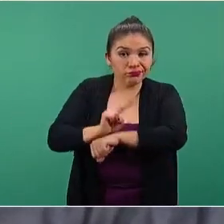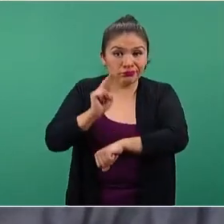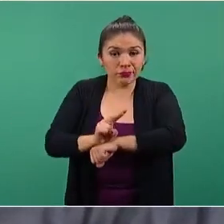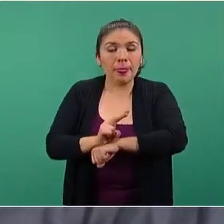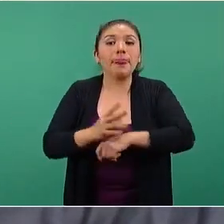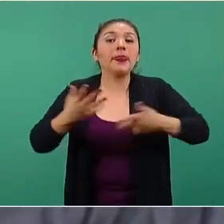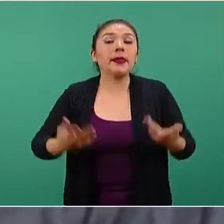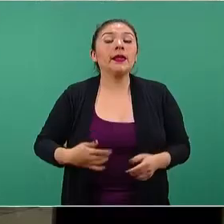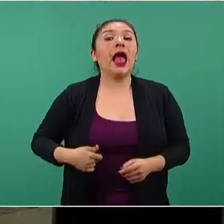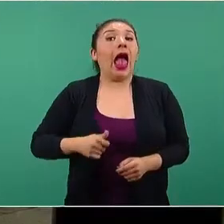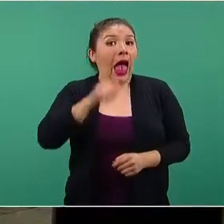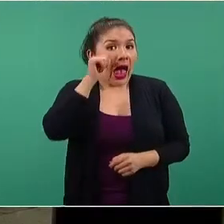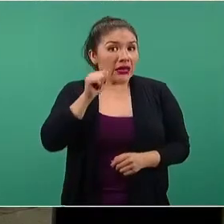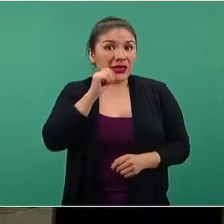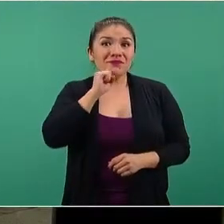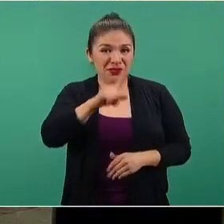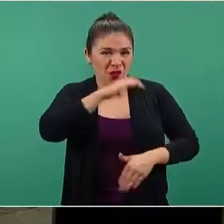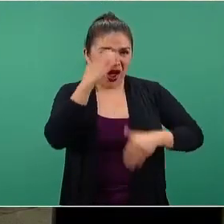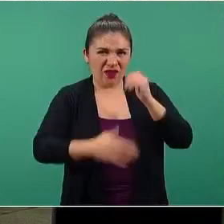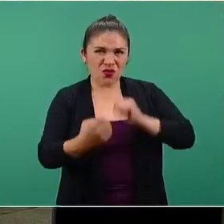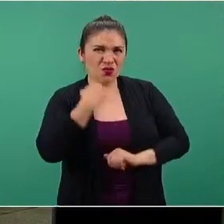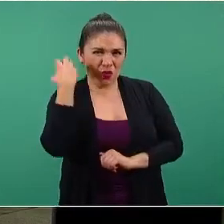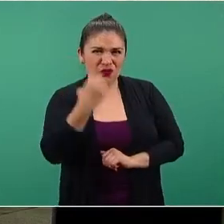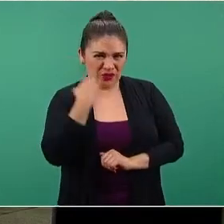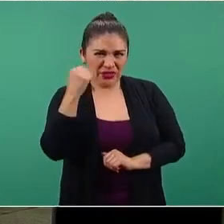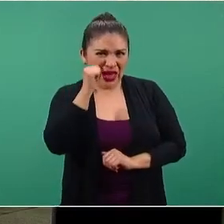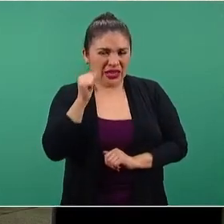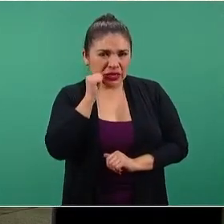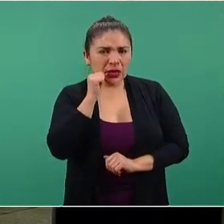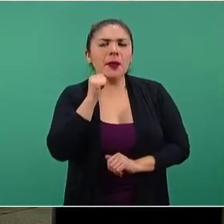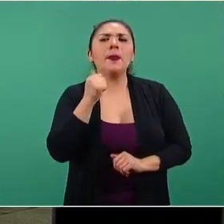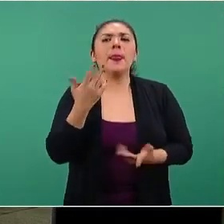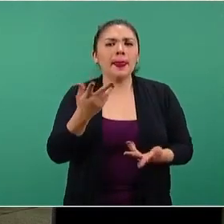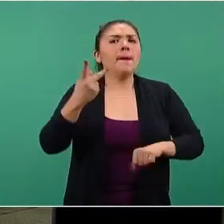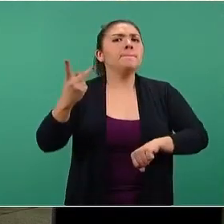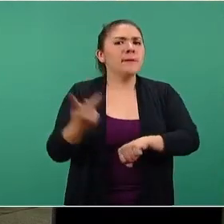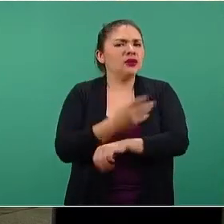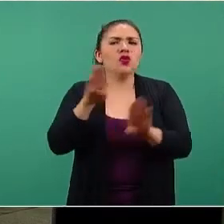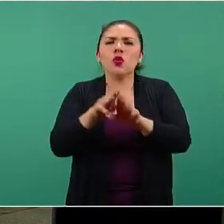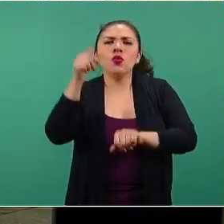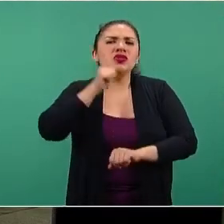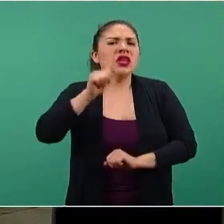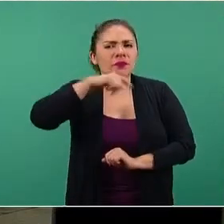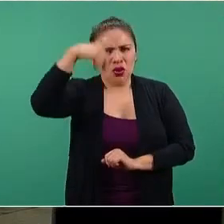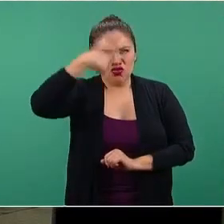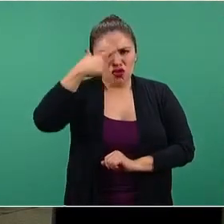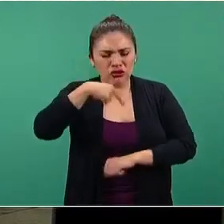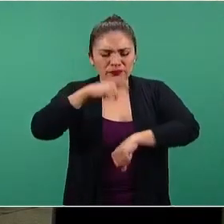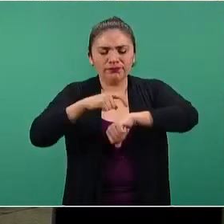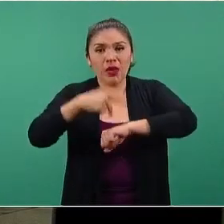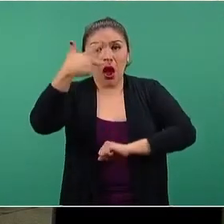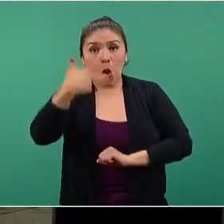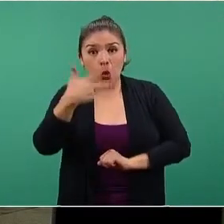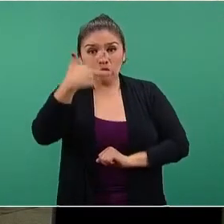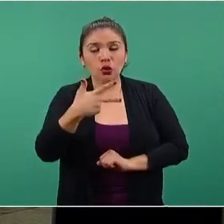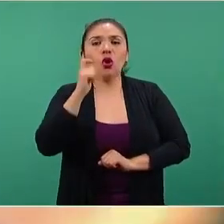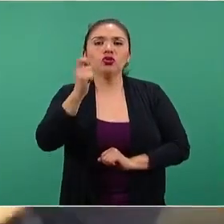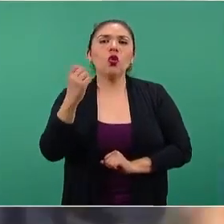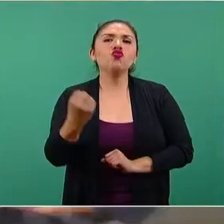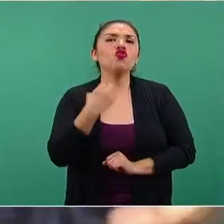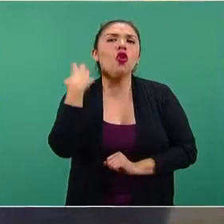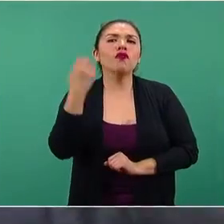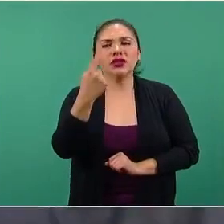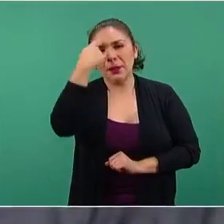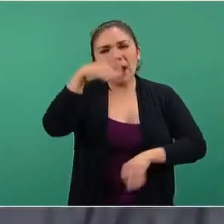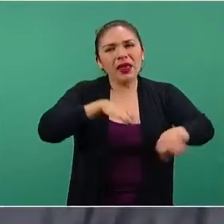Inmediatamente, ayer que terminó la conferencia, ocurrió, como ocurre todas las noches a las 20 horas, la conferencia